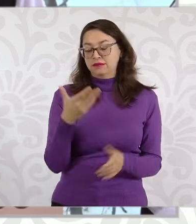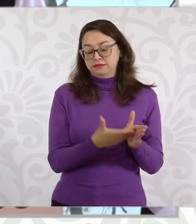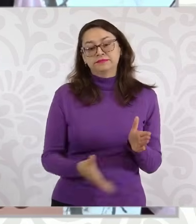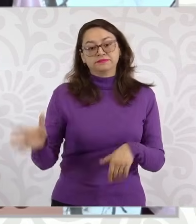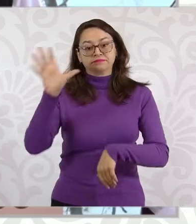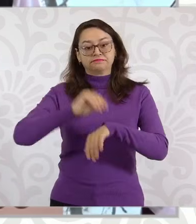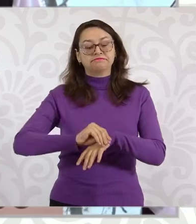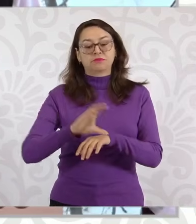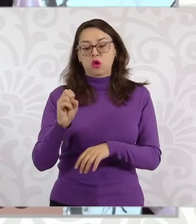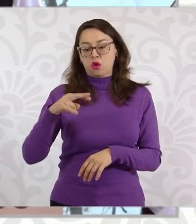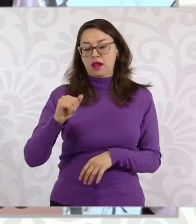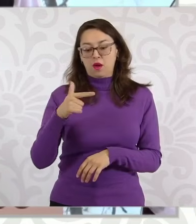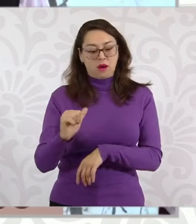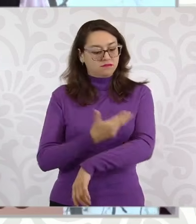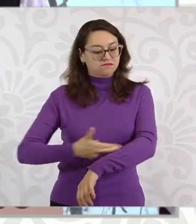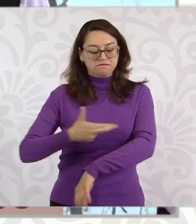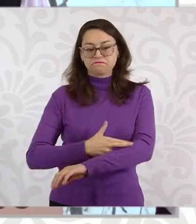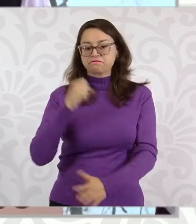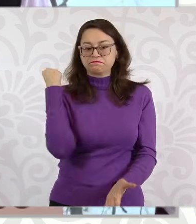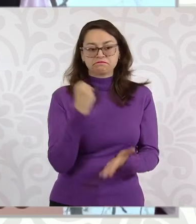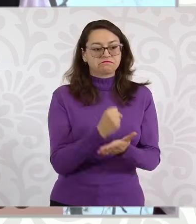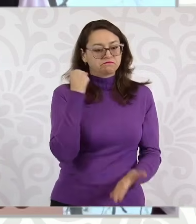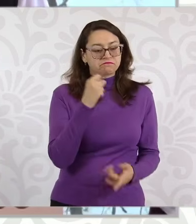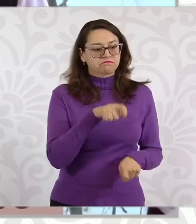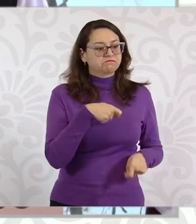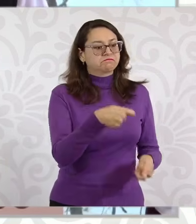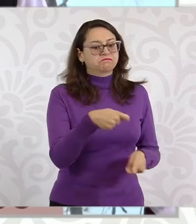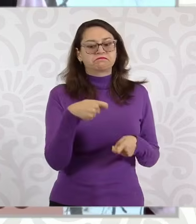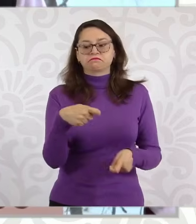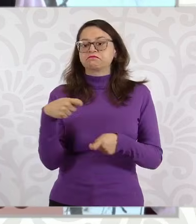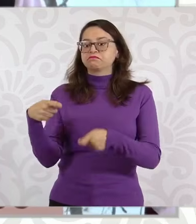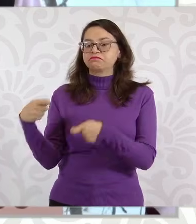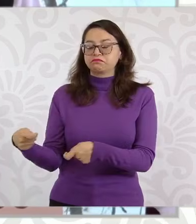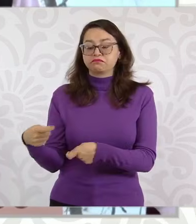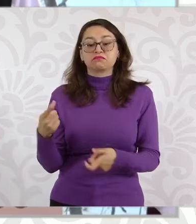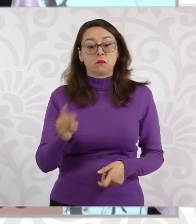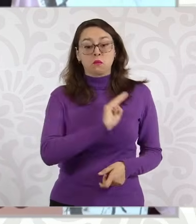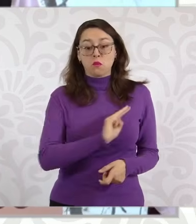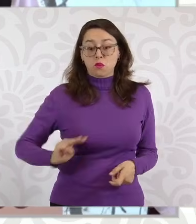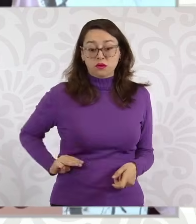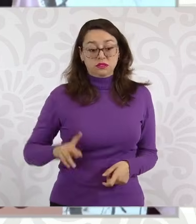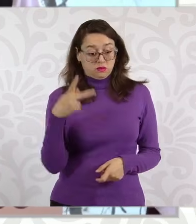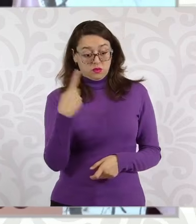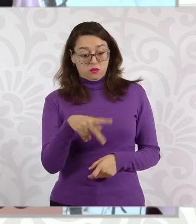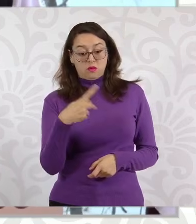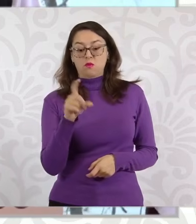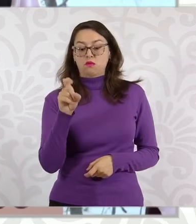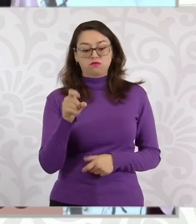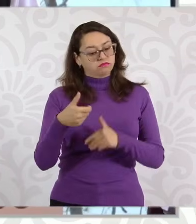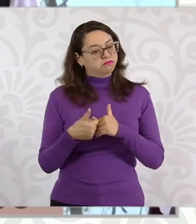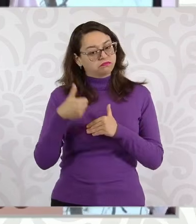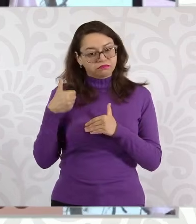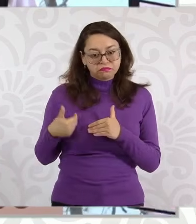través de la Comisión Nacional del Agua y que servirán para asegurar a los ciudadanos de dichos municipios el